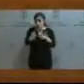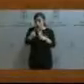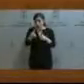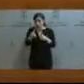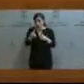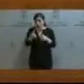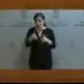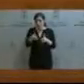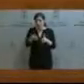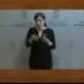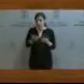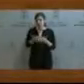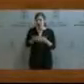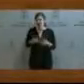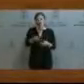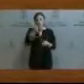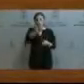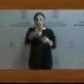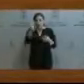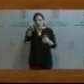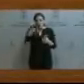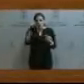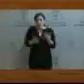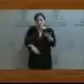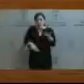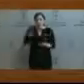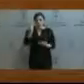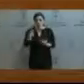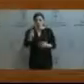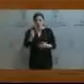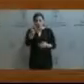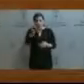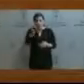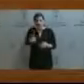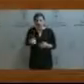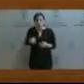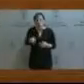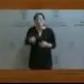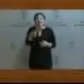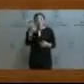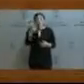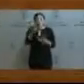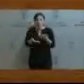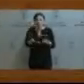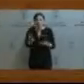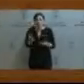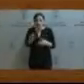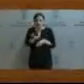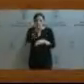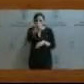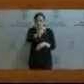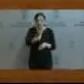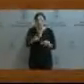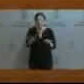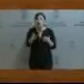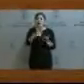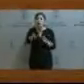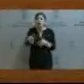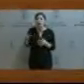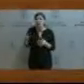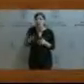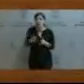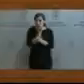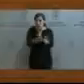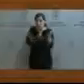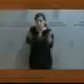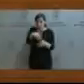convocante. Interesaría saber cuál es la valoración de esta sentencia y qué enseñanzas extrae, señor consejero. ¿Y todo esto a qué nos lleva? Desmotivación, fuga